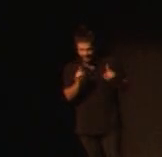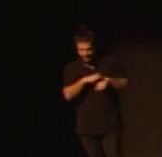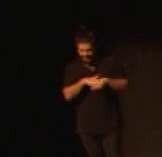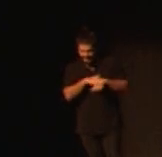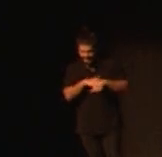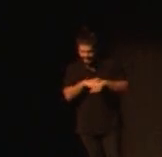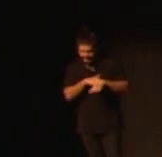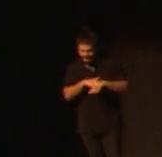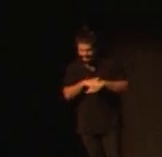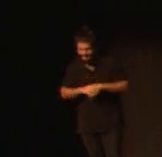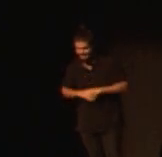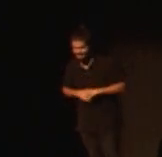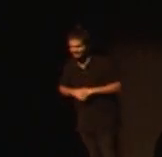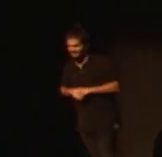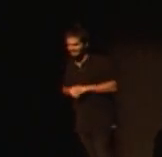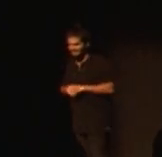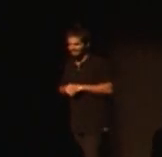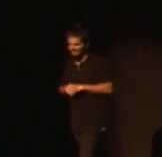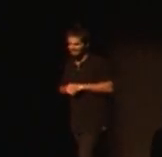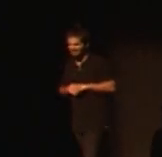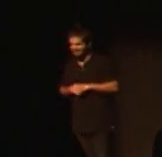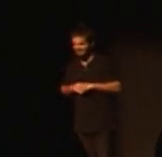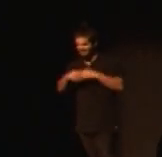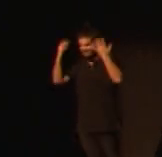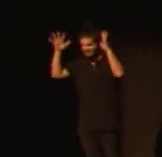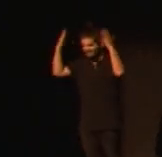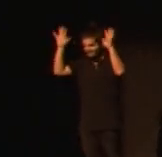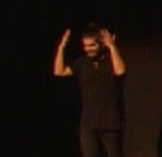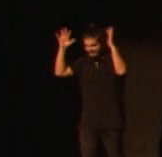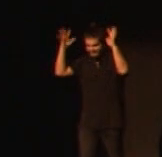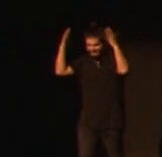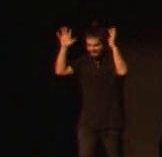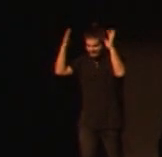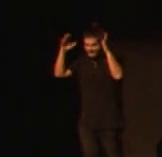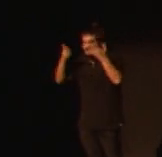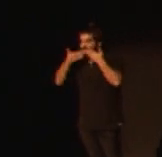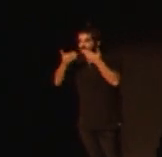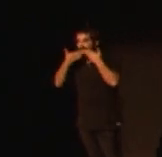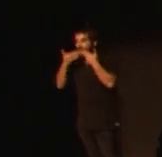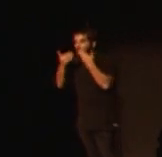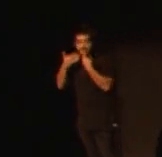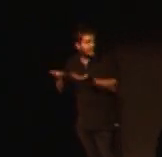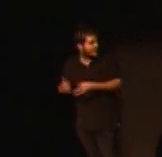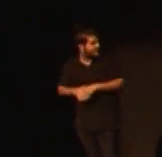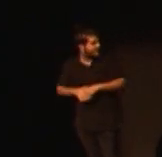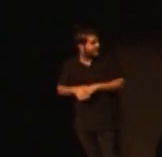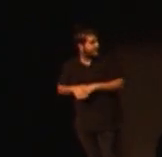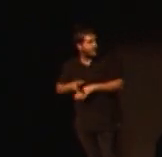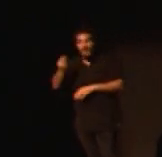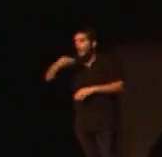Vamos a esperar aquí un poquito y esperamos aquí. Débora, muchísimas gracias por acompañarnos. Ojalá el año que viene vuelvas